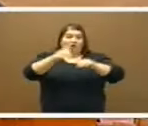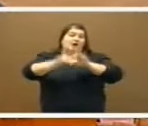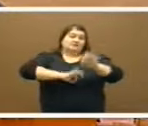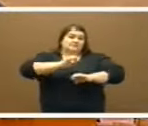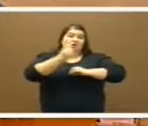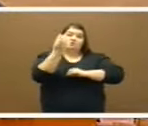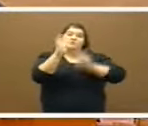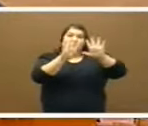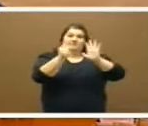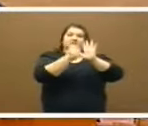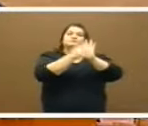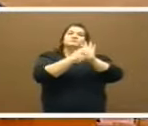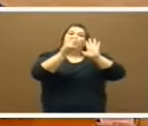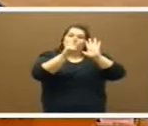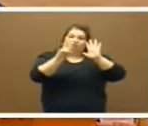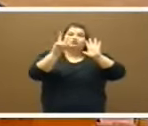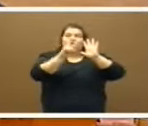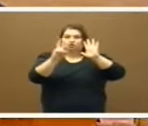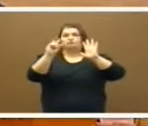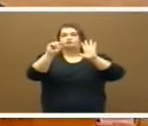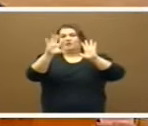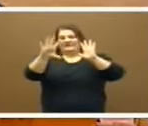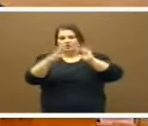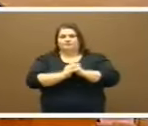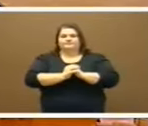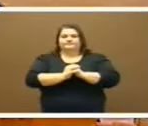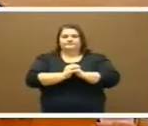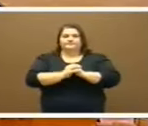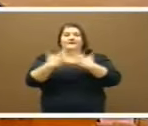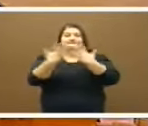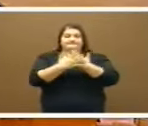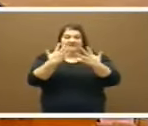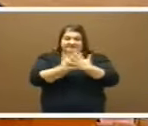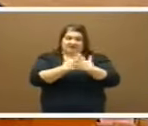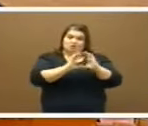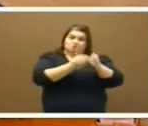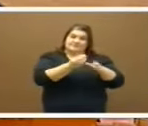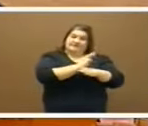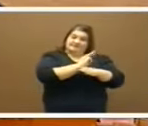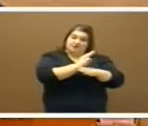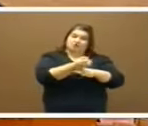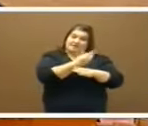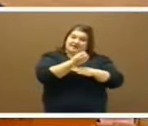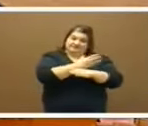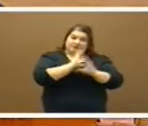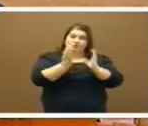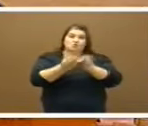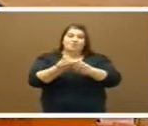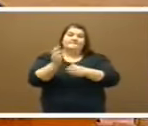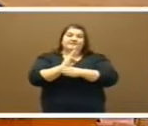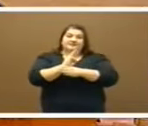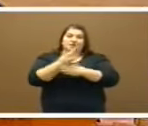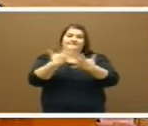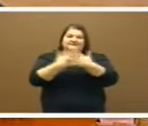9, al título 2, artículo 2, punto 5, mixta entre el Grupo Parlamentario Socialista y el Grupo